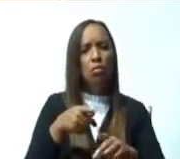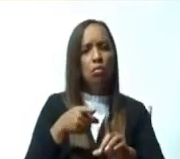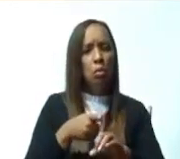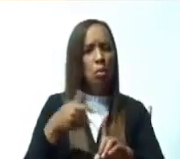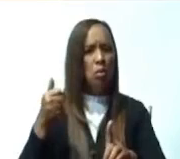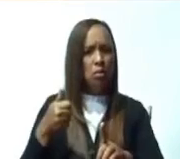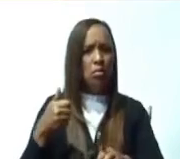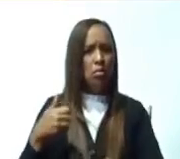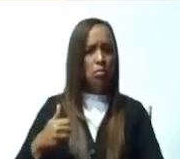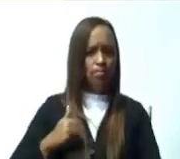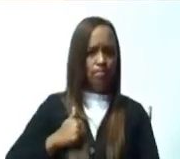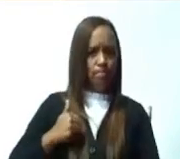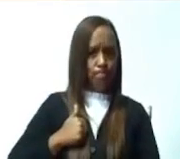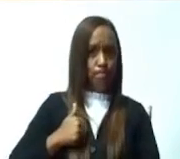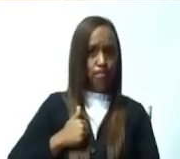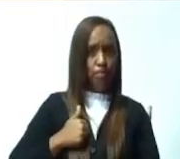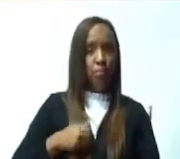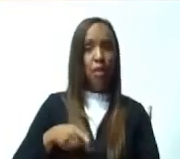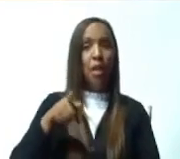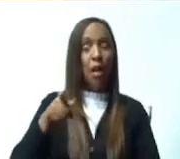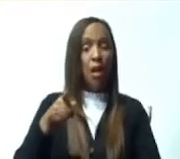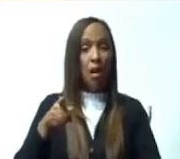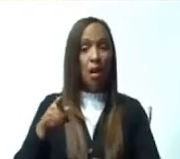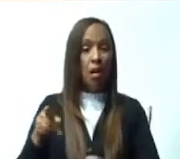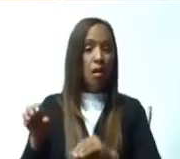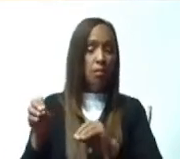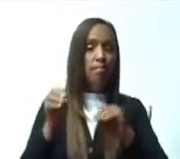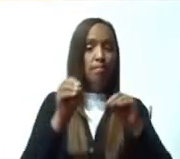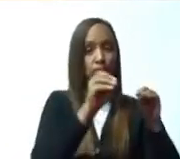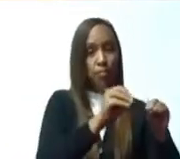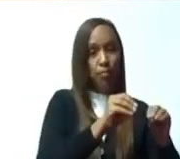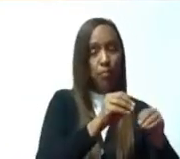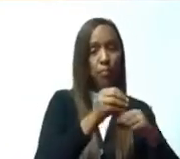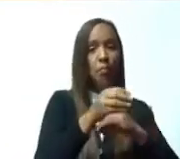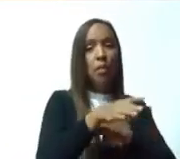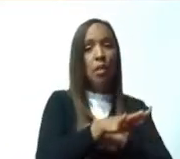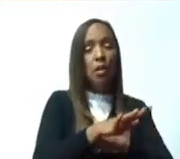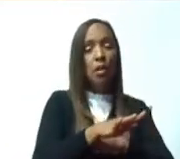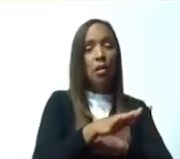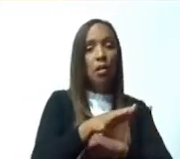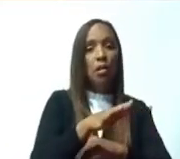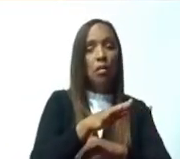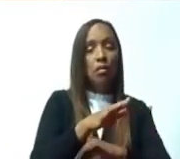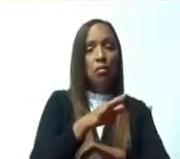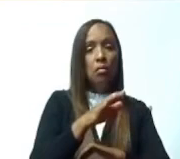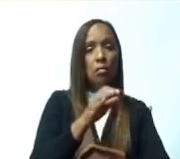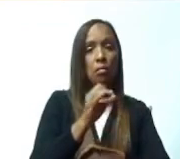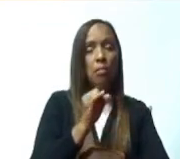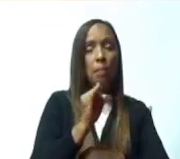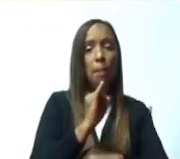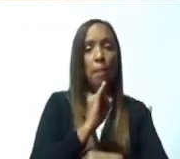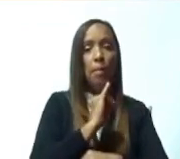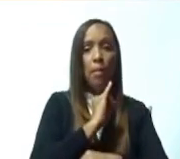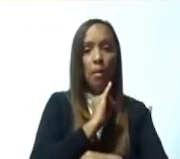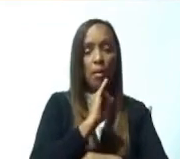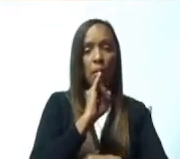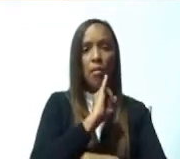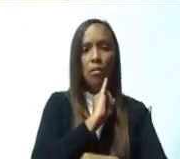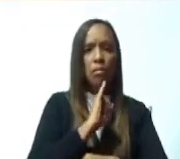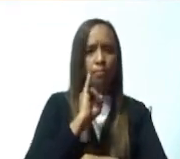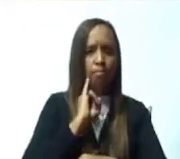que estuvo. Pido ese minuto de silencio para ese hombre joven que